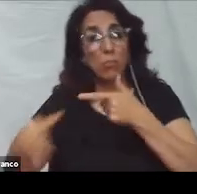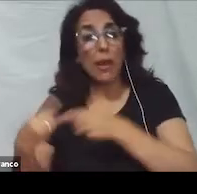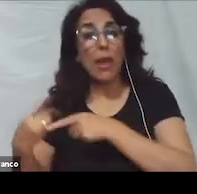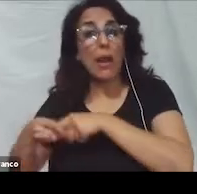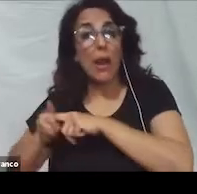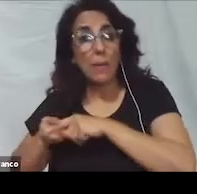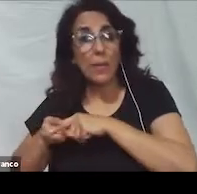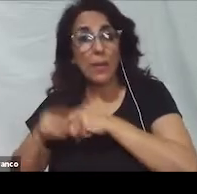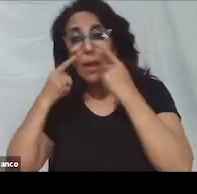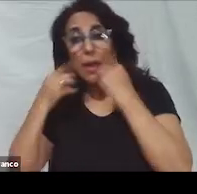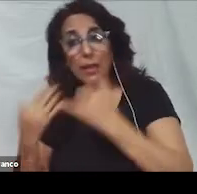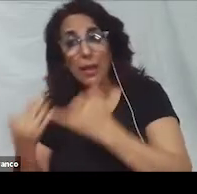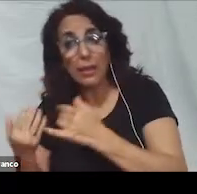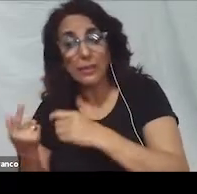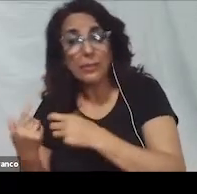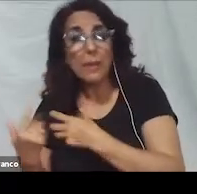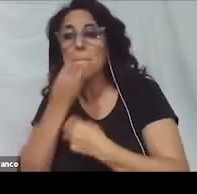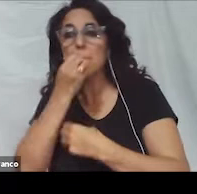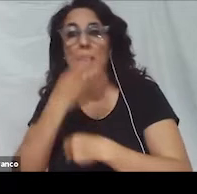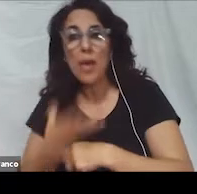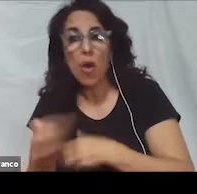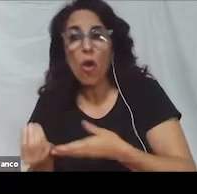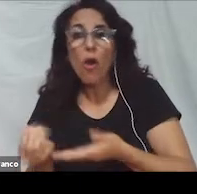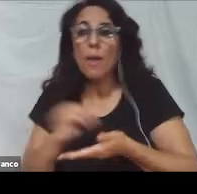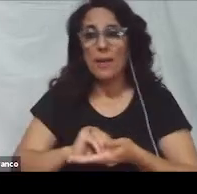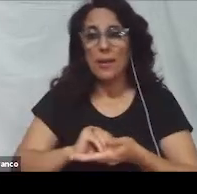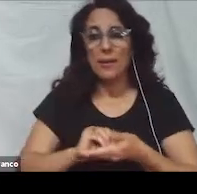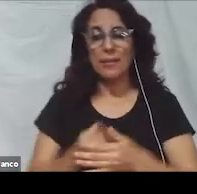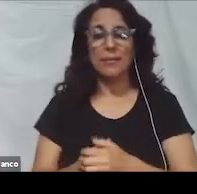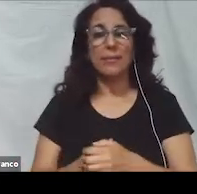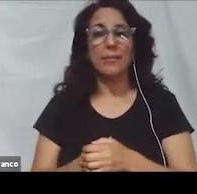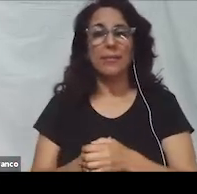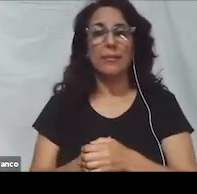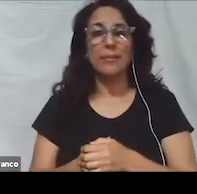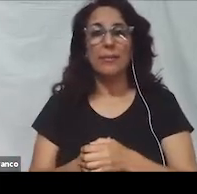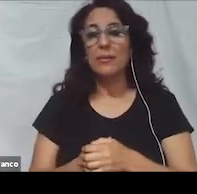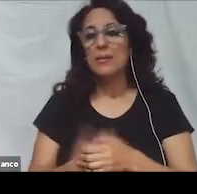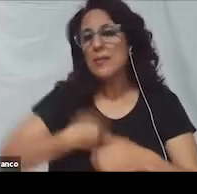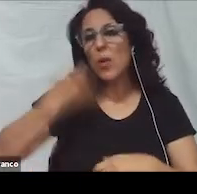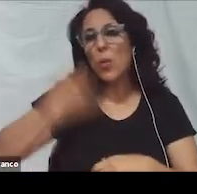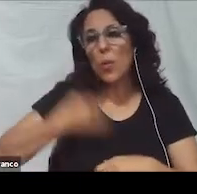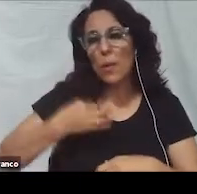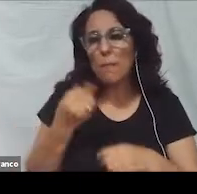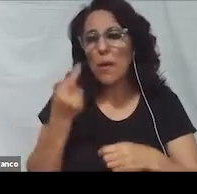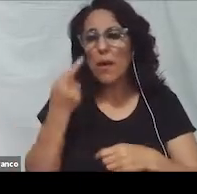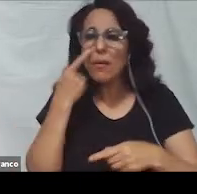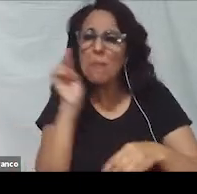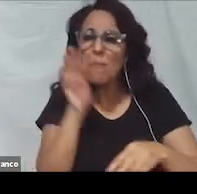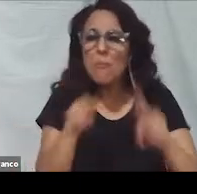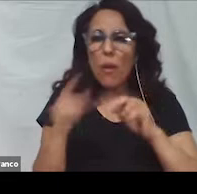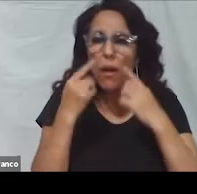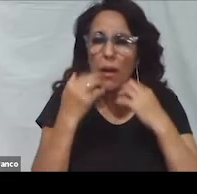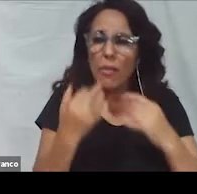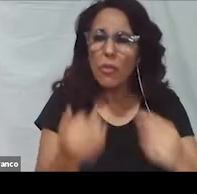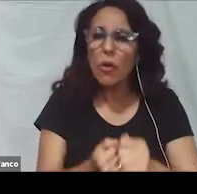nuestro código se va a ver beneficiada. Por ejemplo, seguramente conocen que los buscadores, ¿sí?,